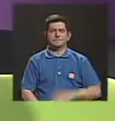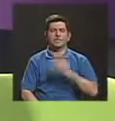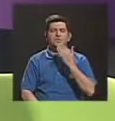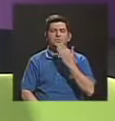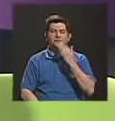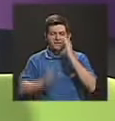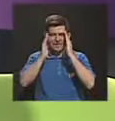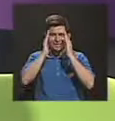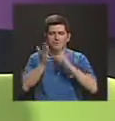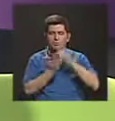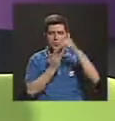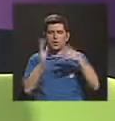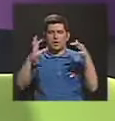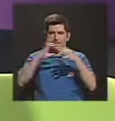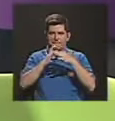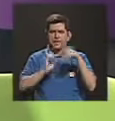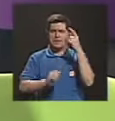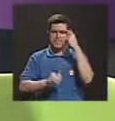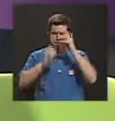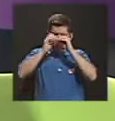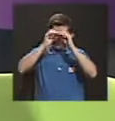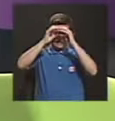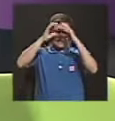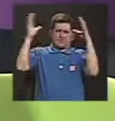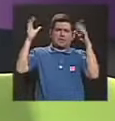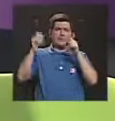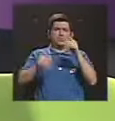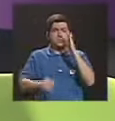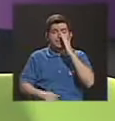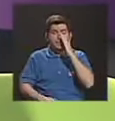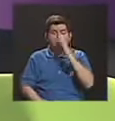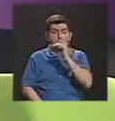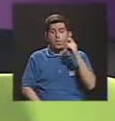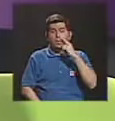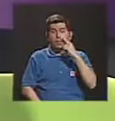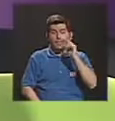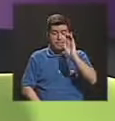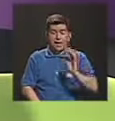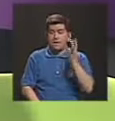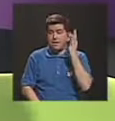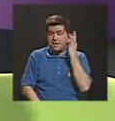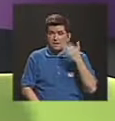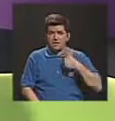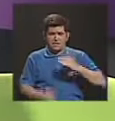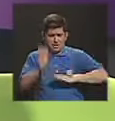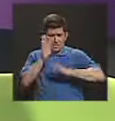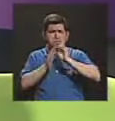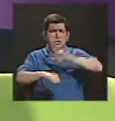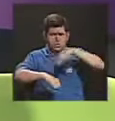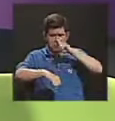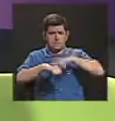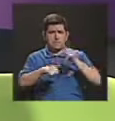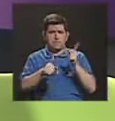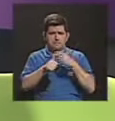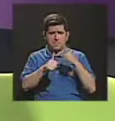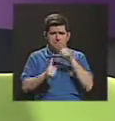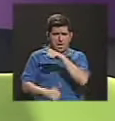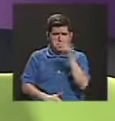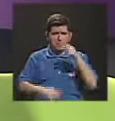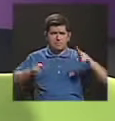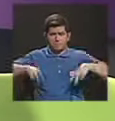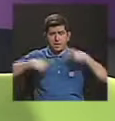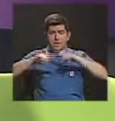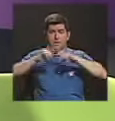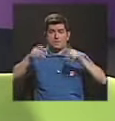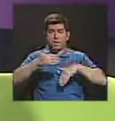Gracias por seguir con Nexos. Imagínese ahora que usted fuera la madre o el padre de una niña que tiene un desarrollo normal en sus primeros meses de